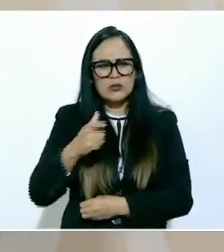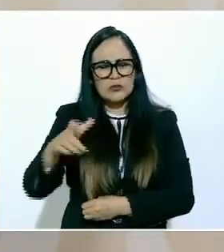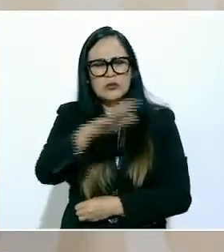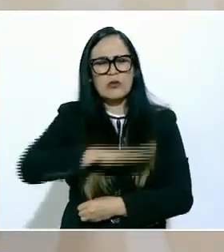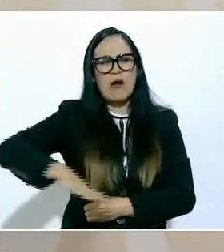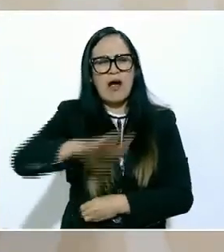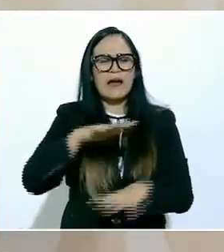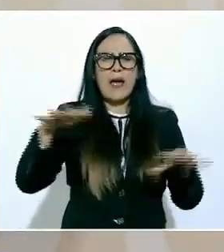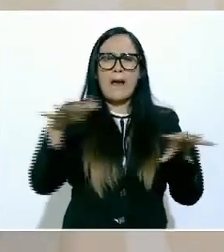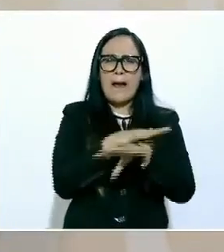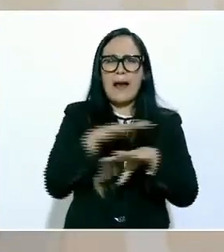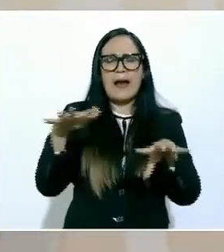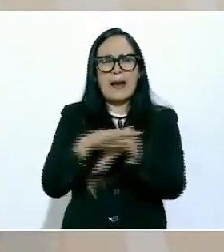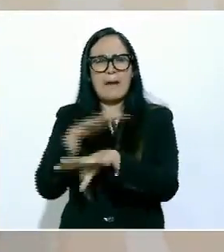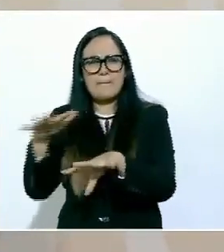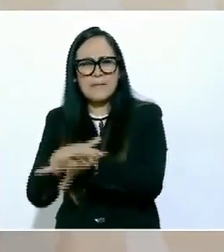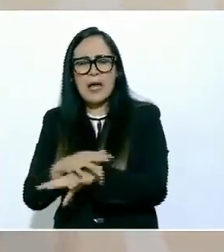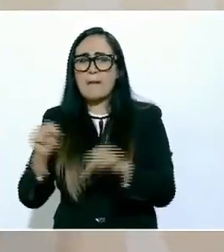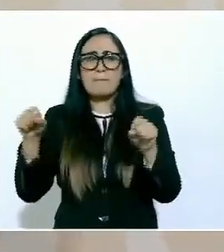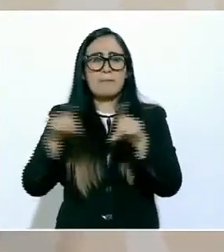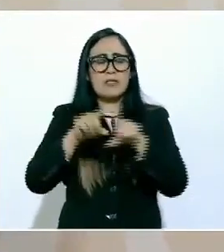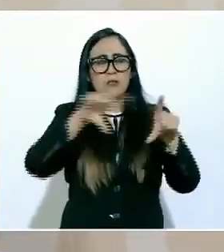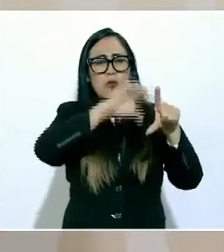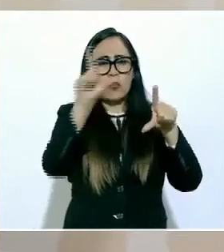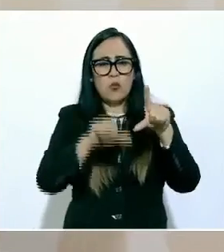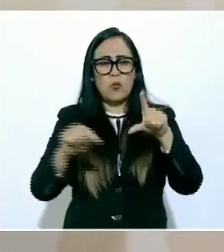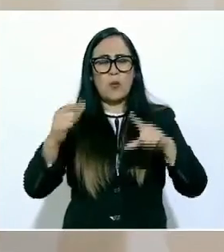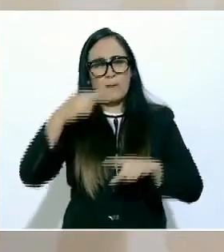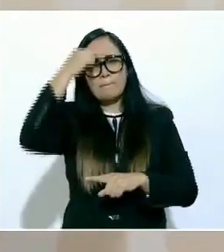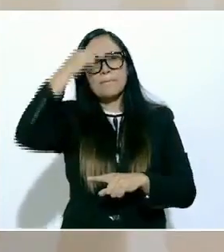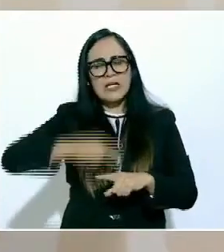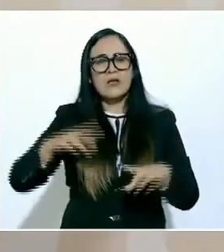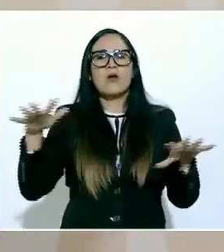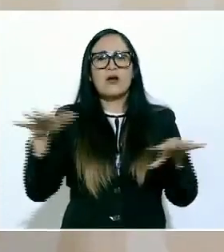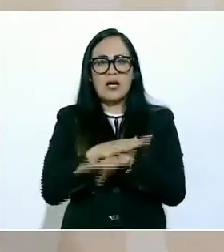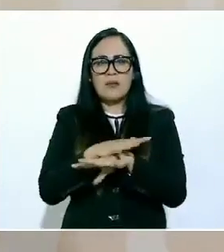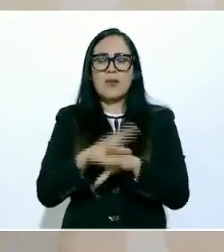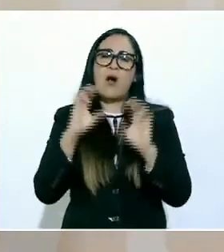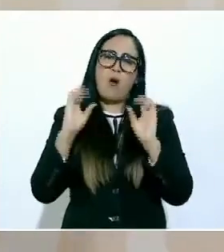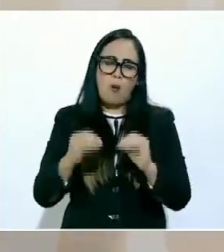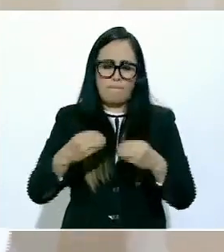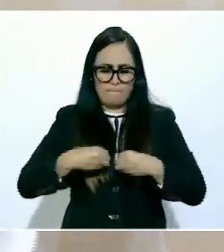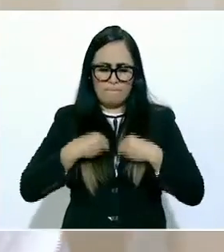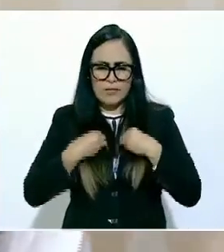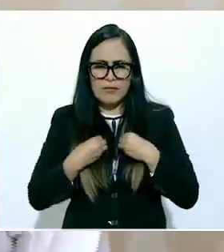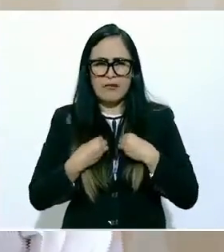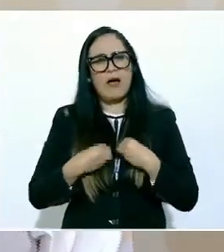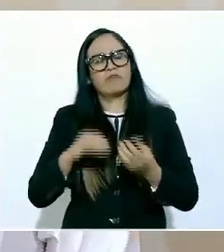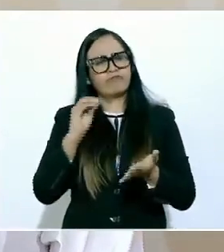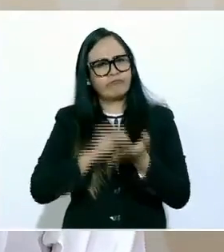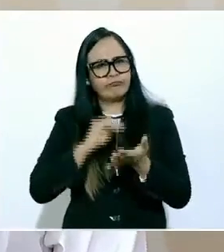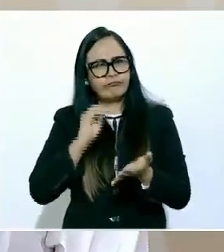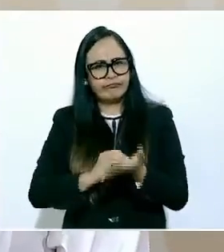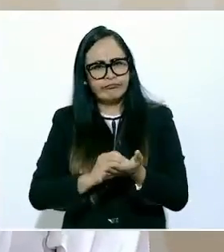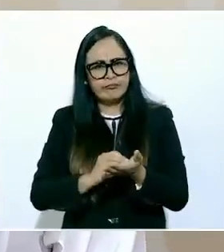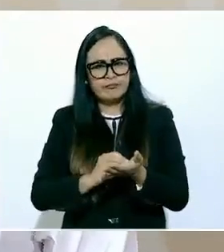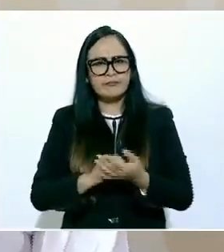transformación de México, a los que todavía viven o a los que